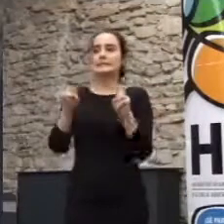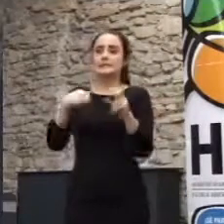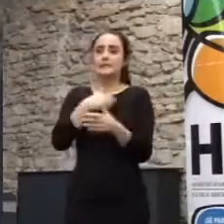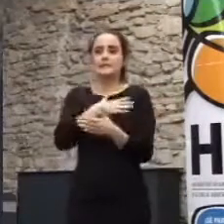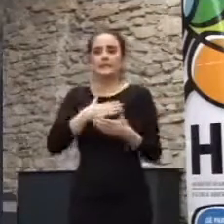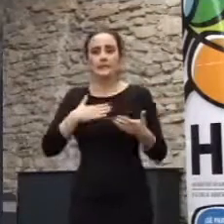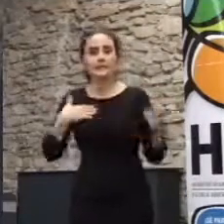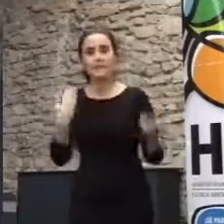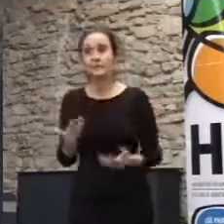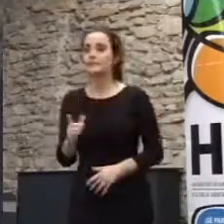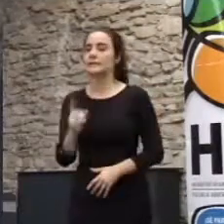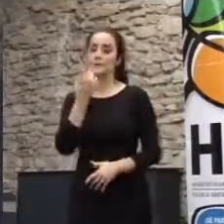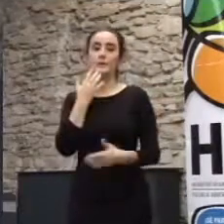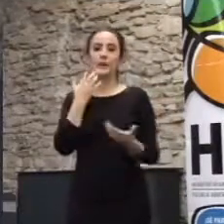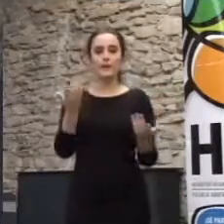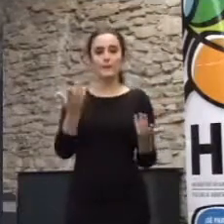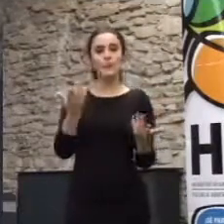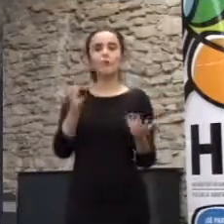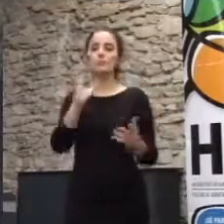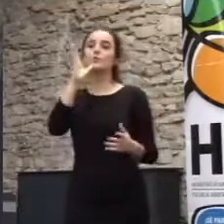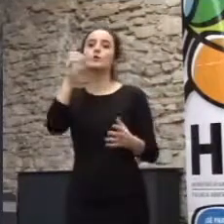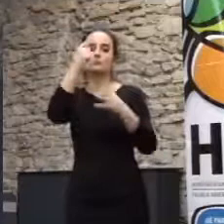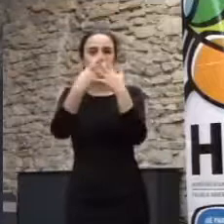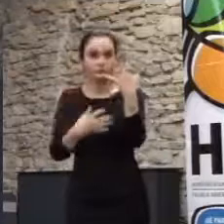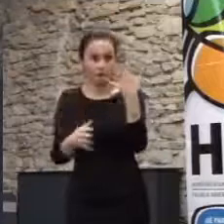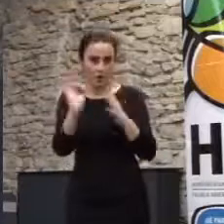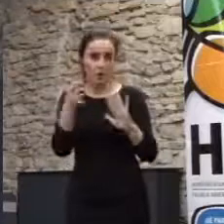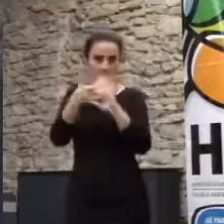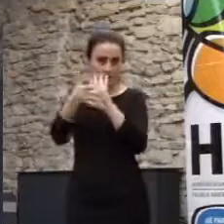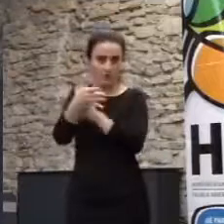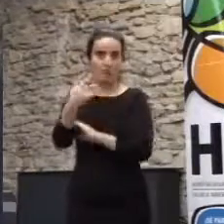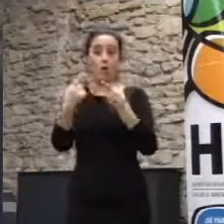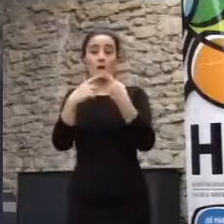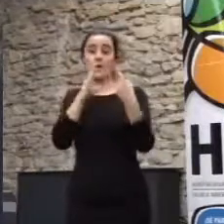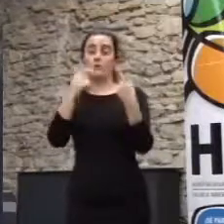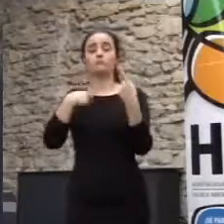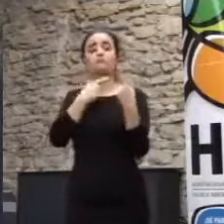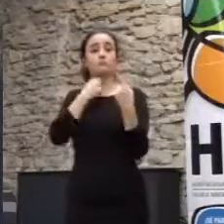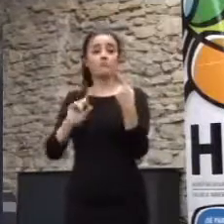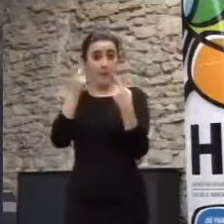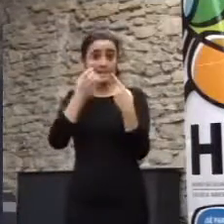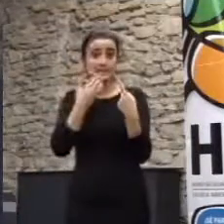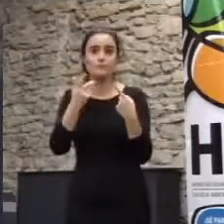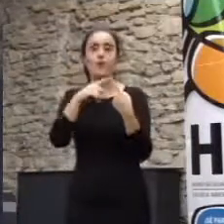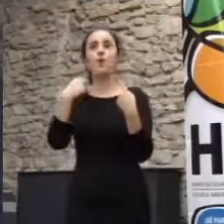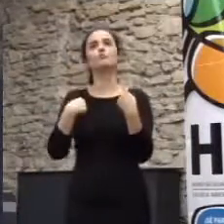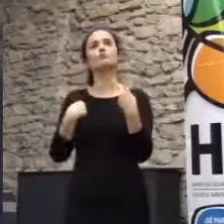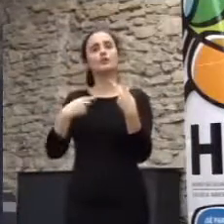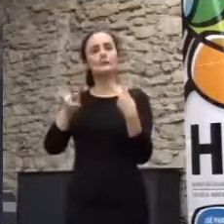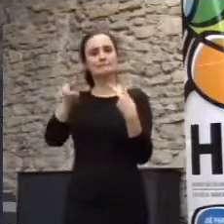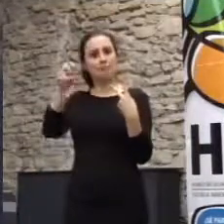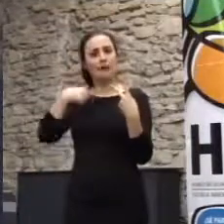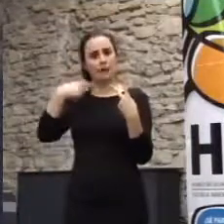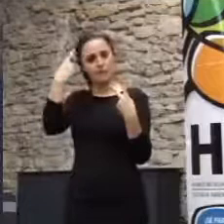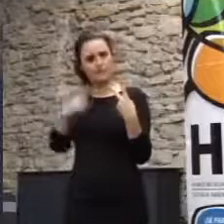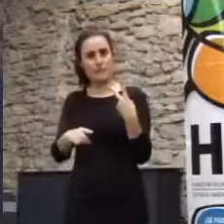destacar, luego veremos por qué razones. Una suele ser porque a mí me guste, otra porque yo controle de ese tema,